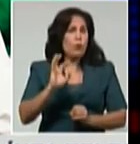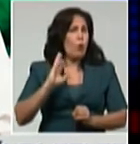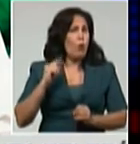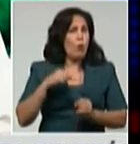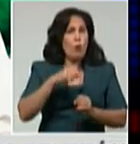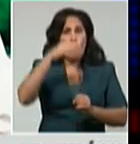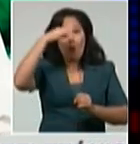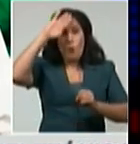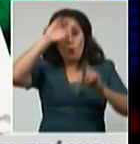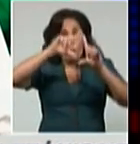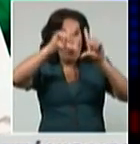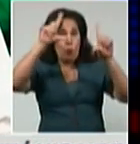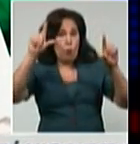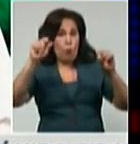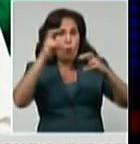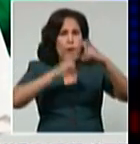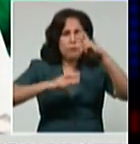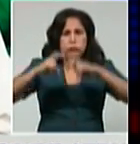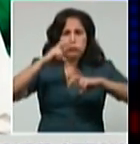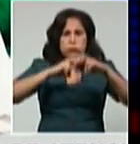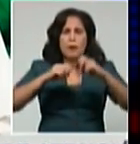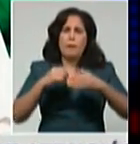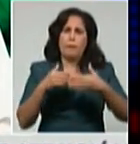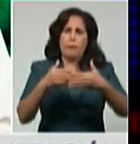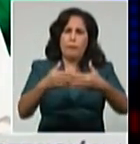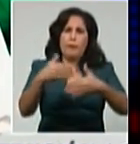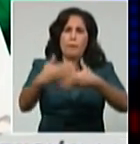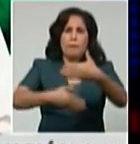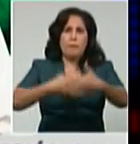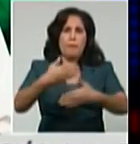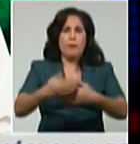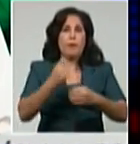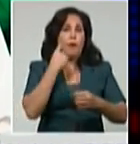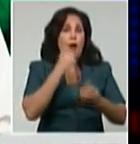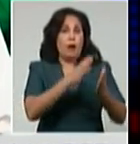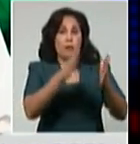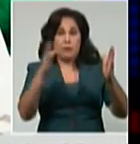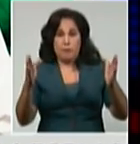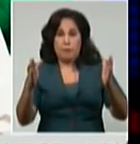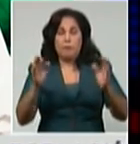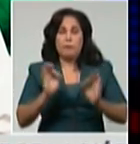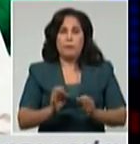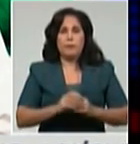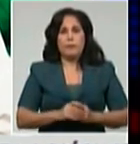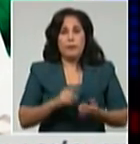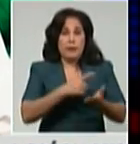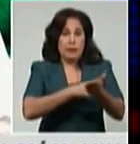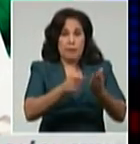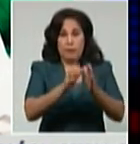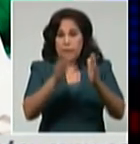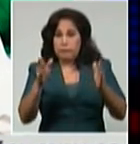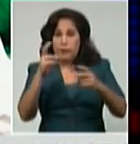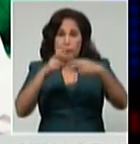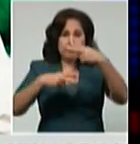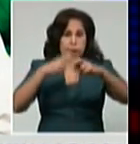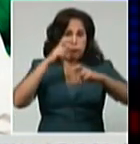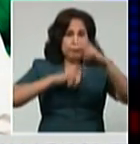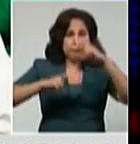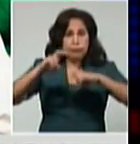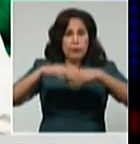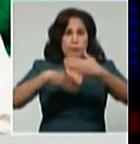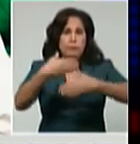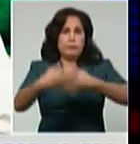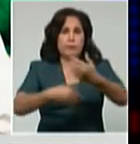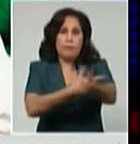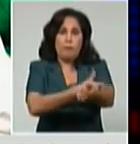se han procesado muestras durante todos estos días. Y en el día de ayer, muy específicamente,